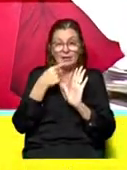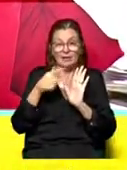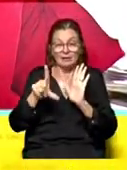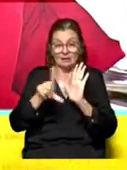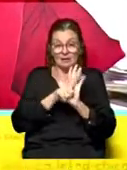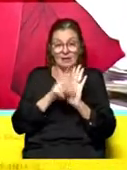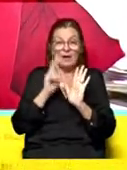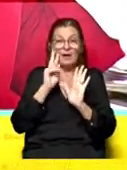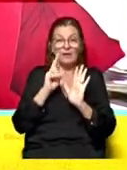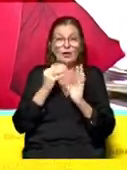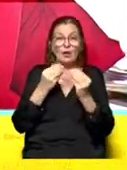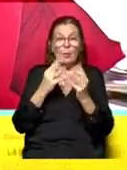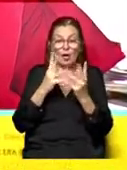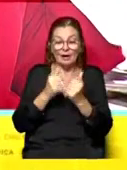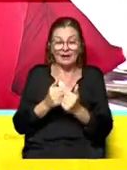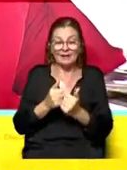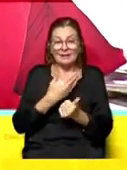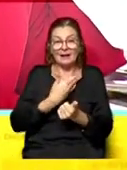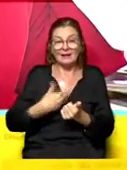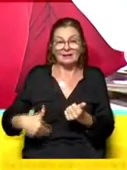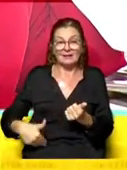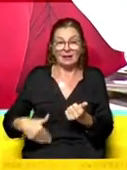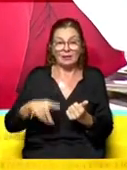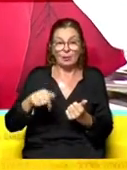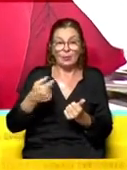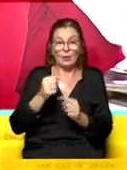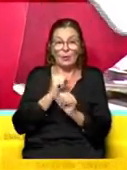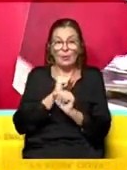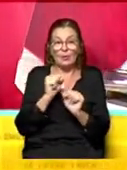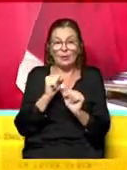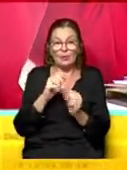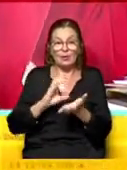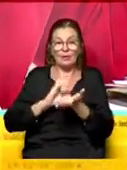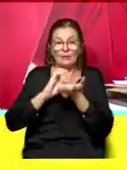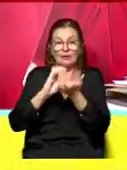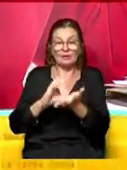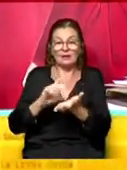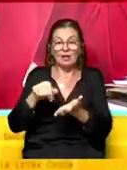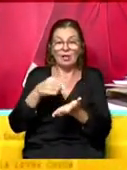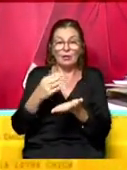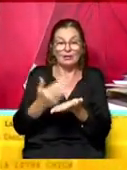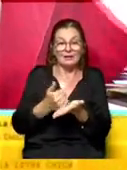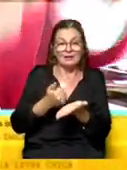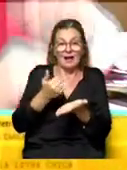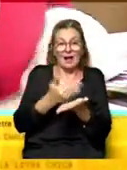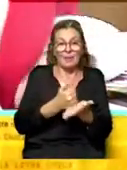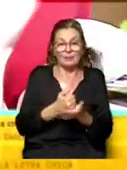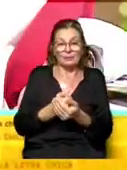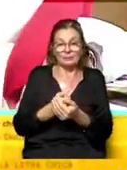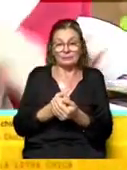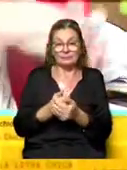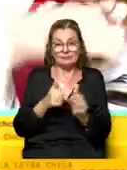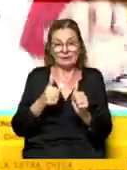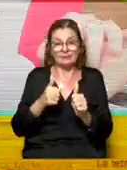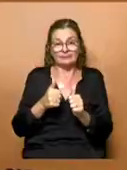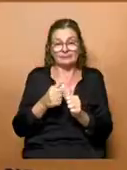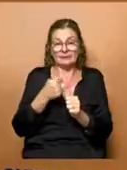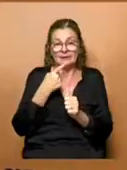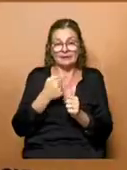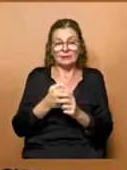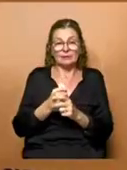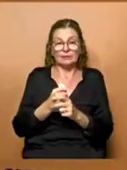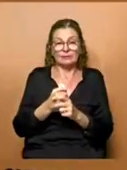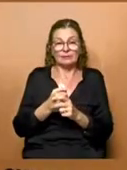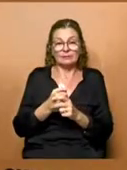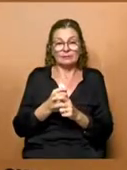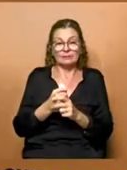ver cómo organiza el Estado eficiente y después cómo somos capaces de invertir y de dónde sacamos los recursos. Bien, señalo solamente al pasar